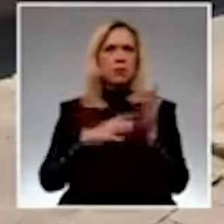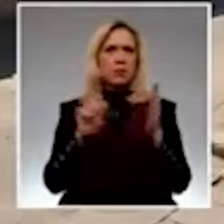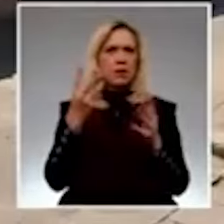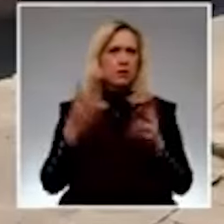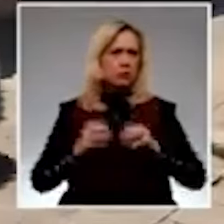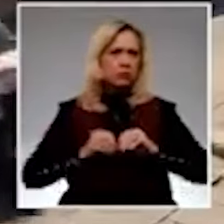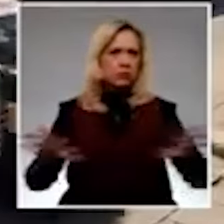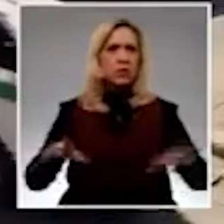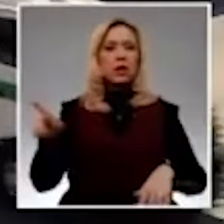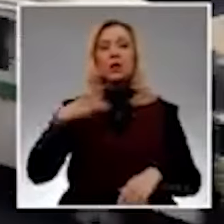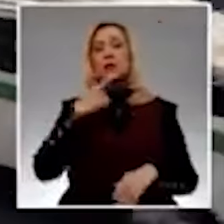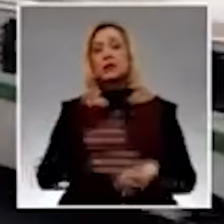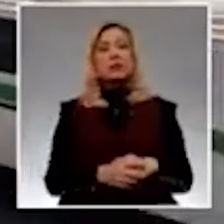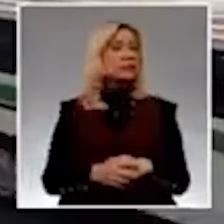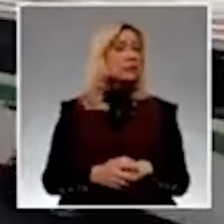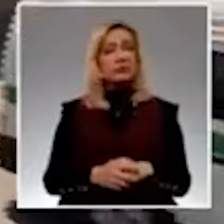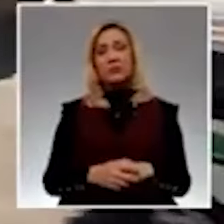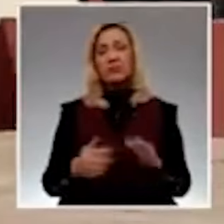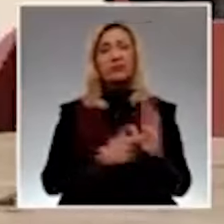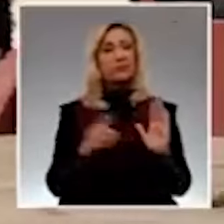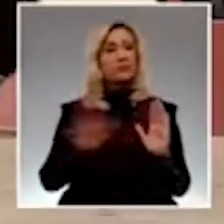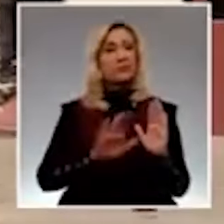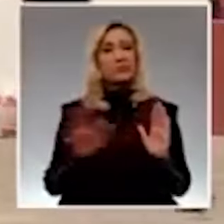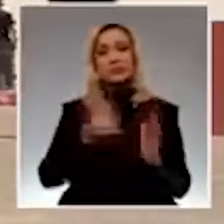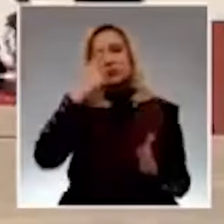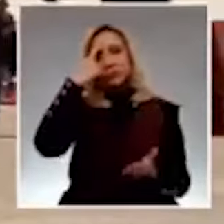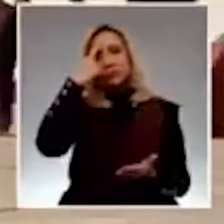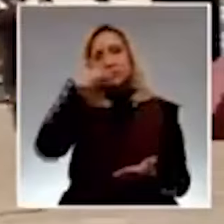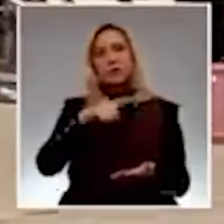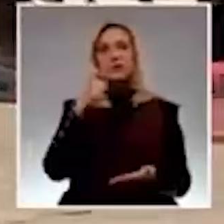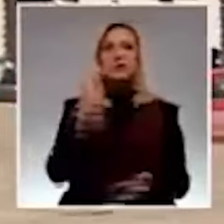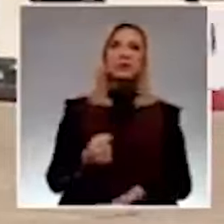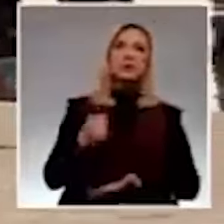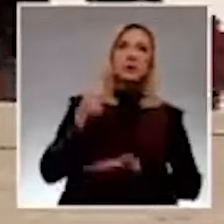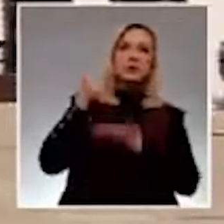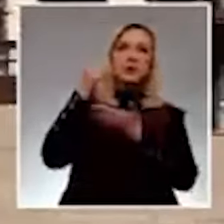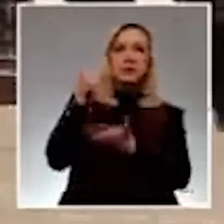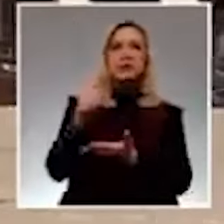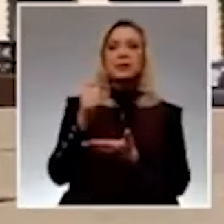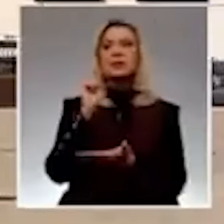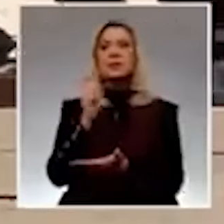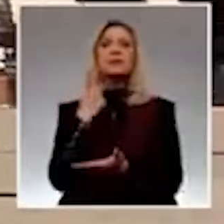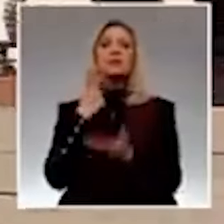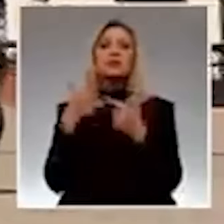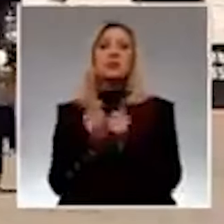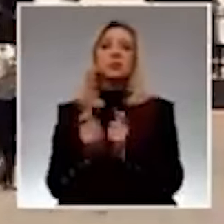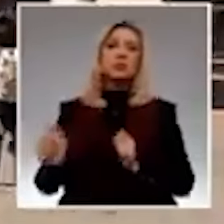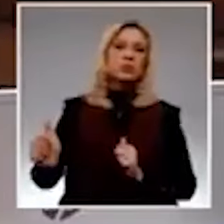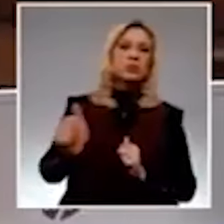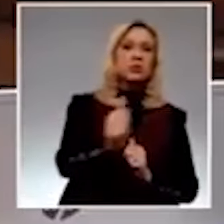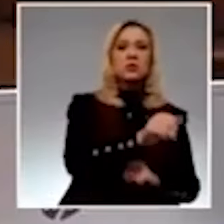declaró inválido el régimen de financiamiento de partidos políticos en la entidad para sus actividades